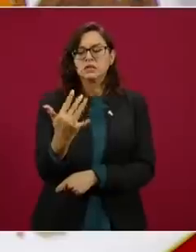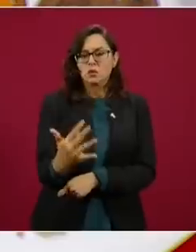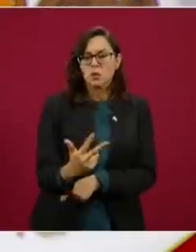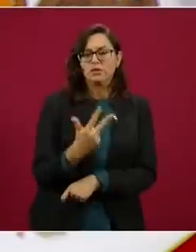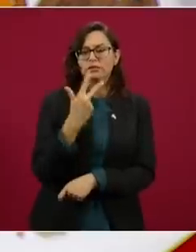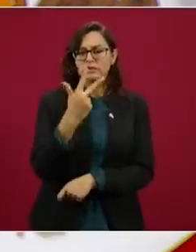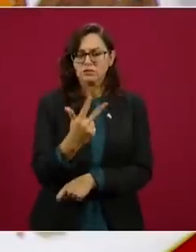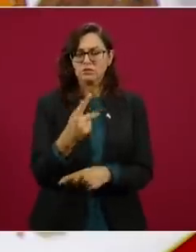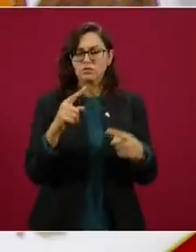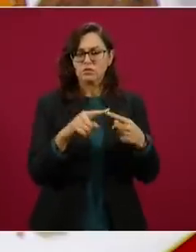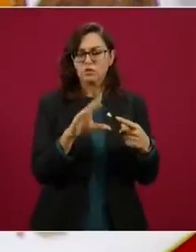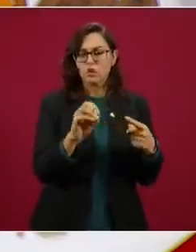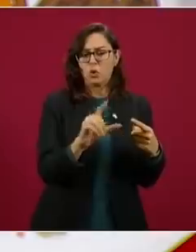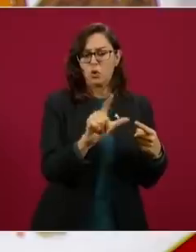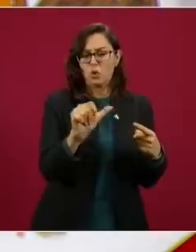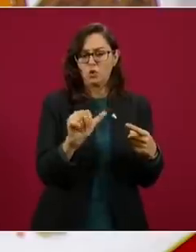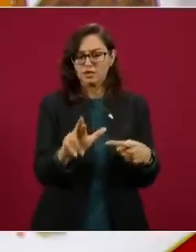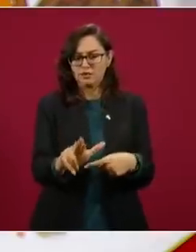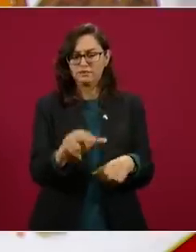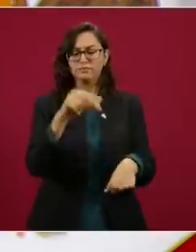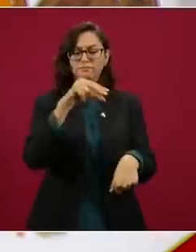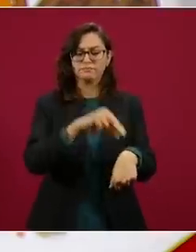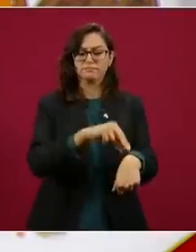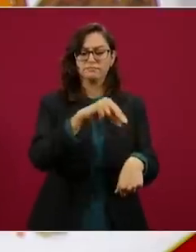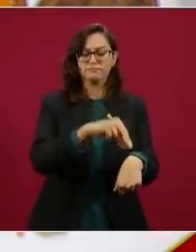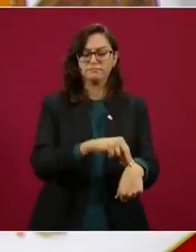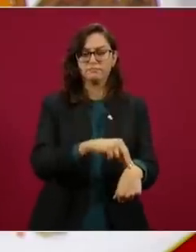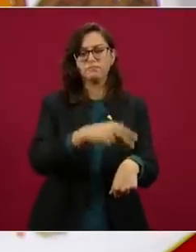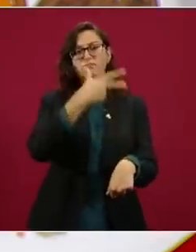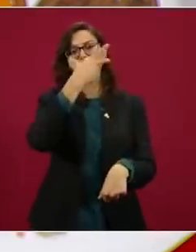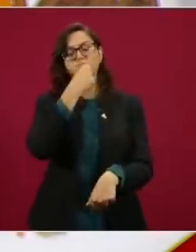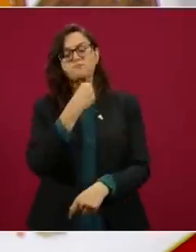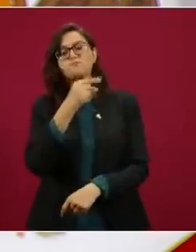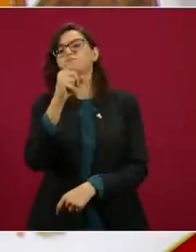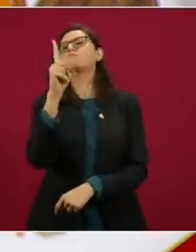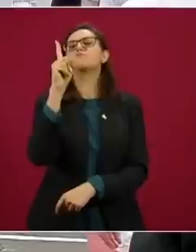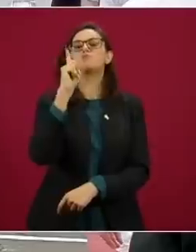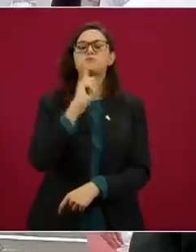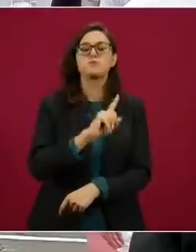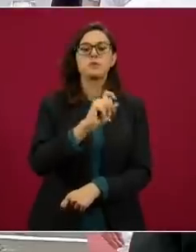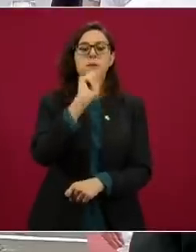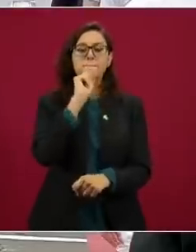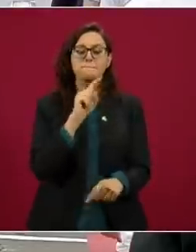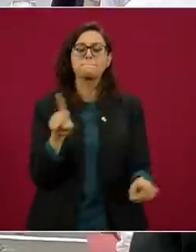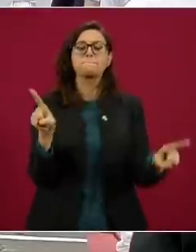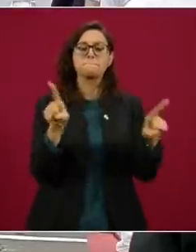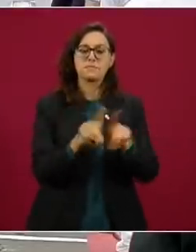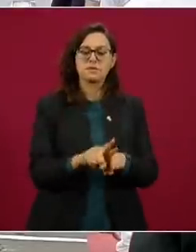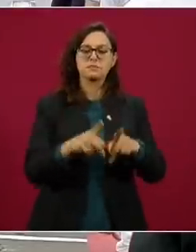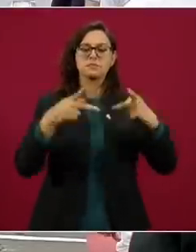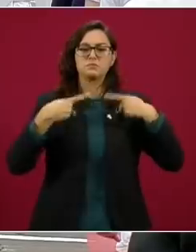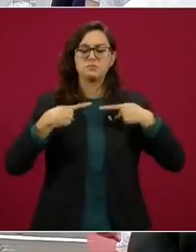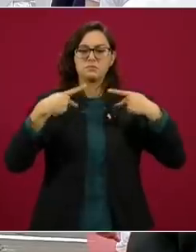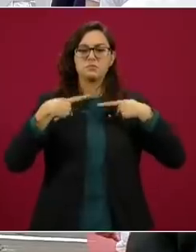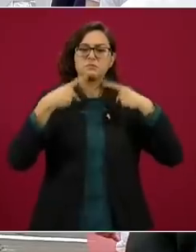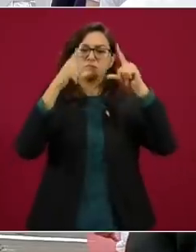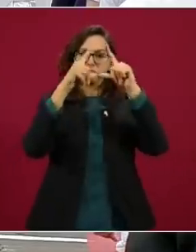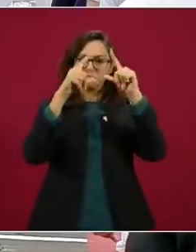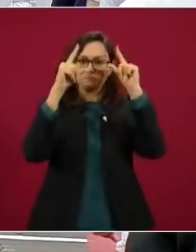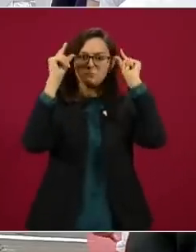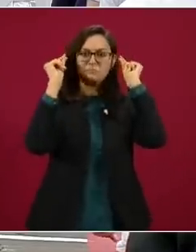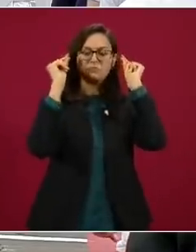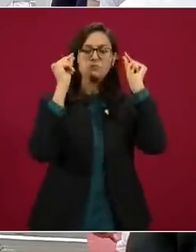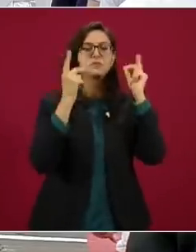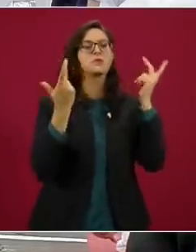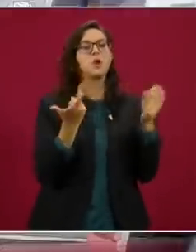de collar a médicos médicas y personal de enfermería de los